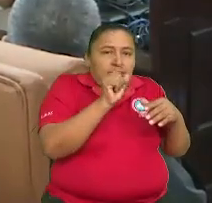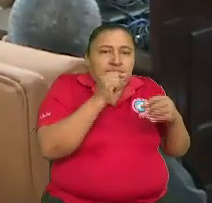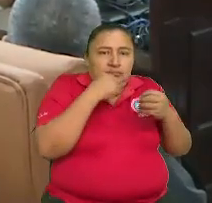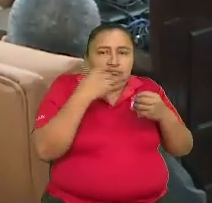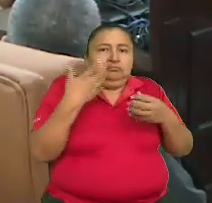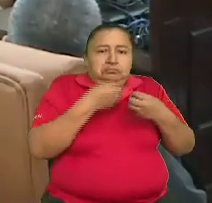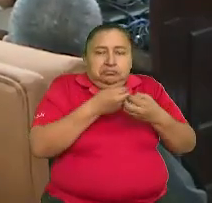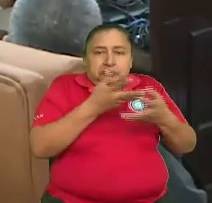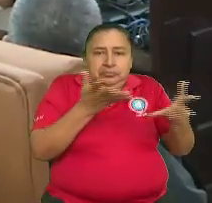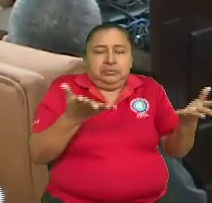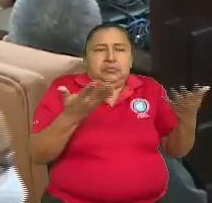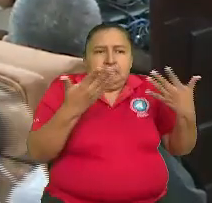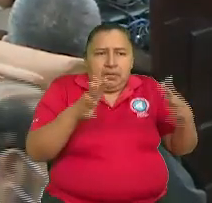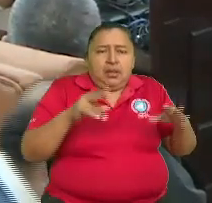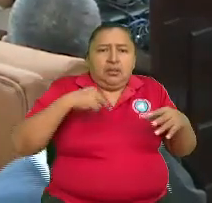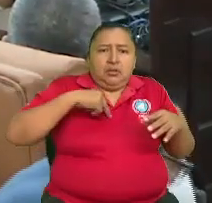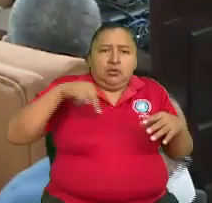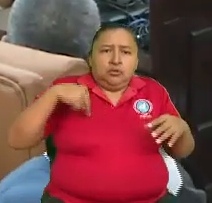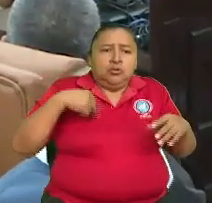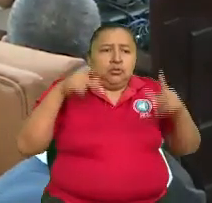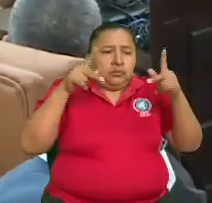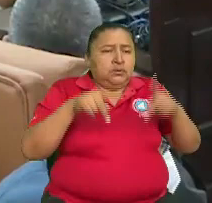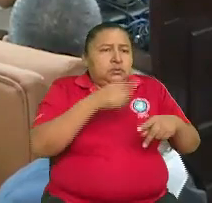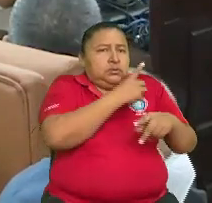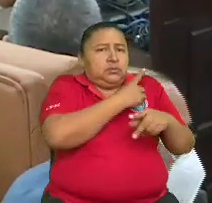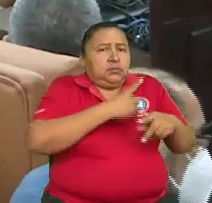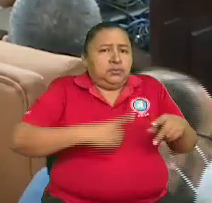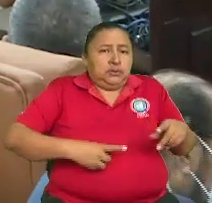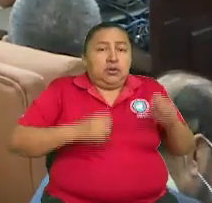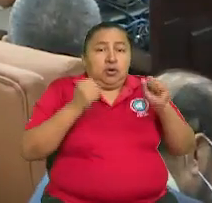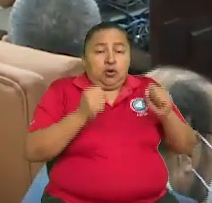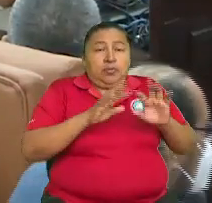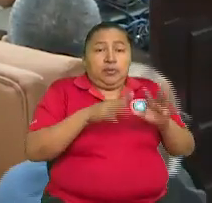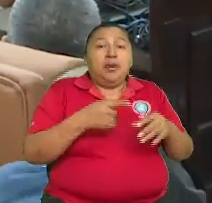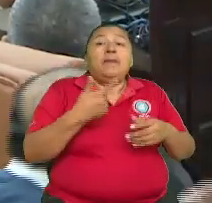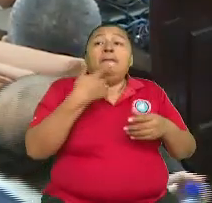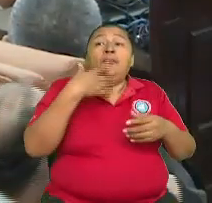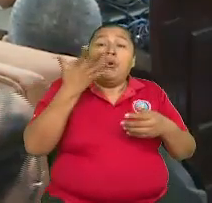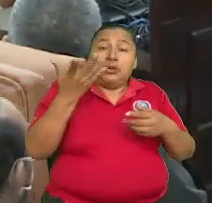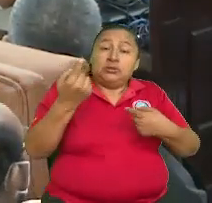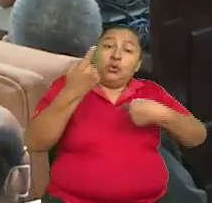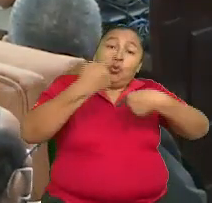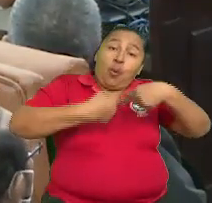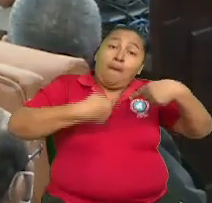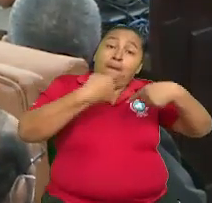Es más, nosotros como diputados, y para eso nos pagan,